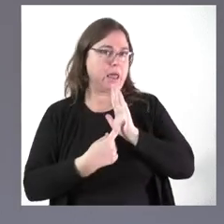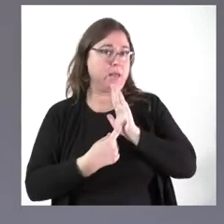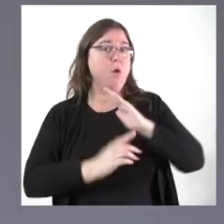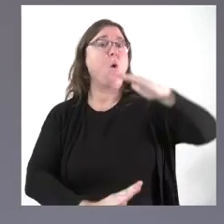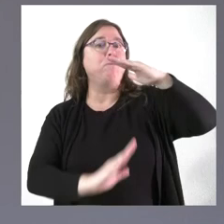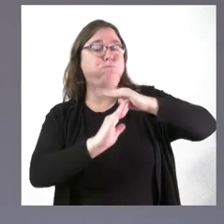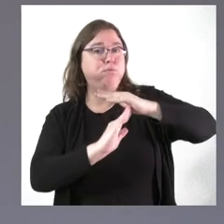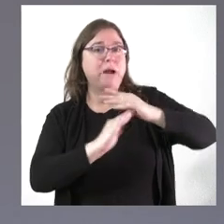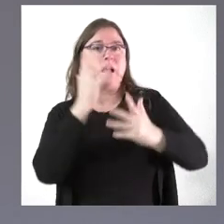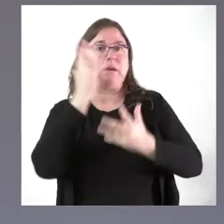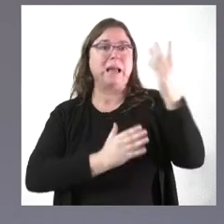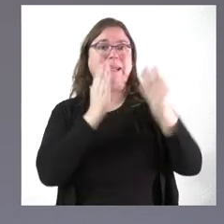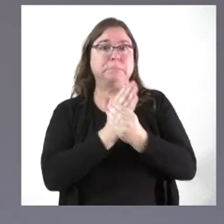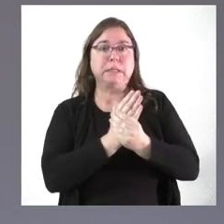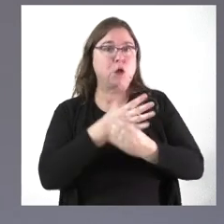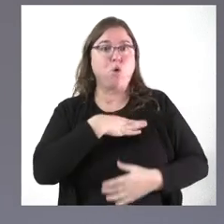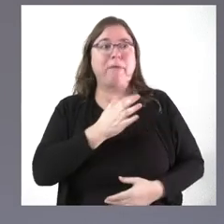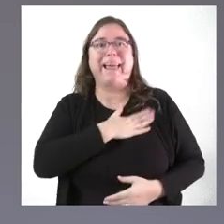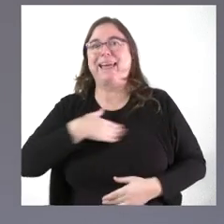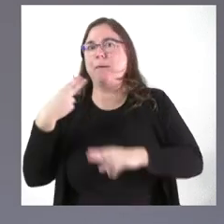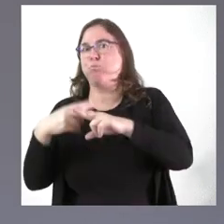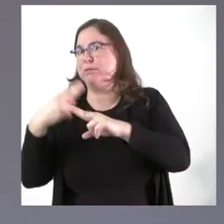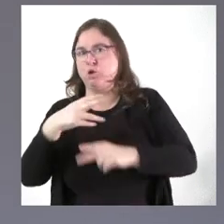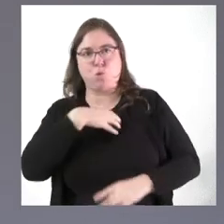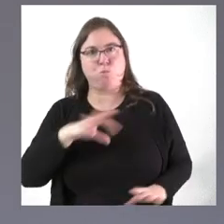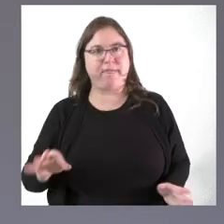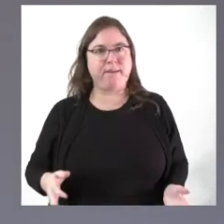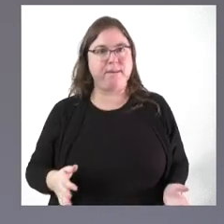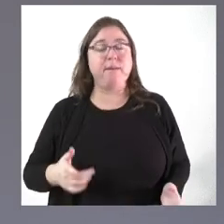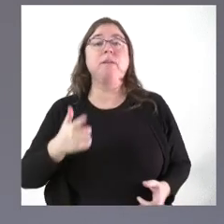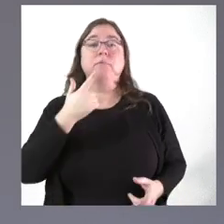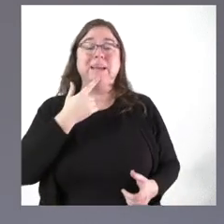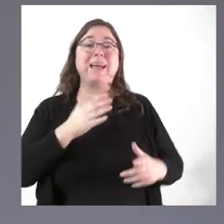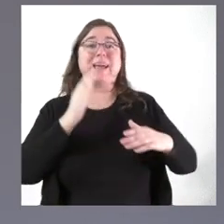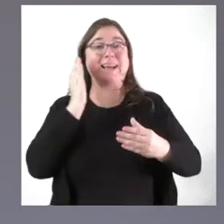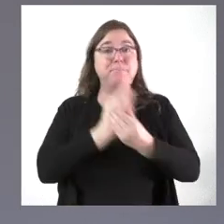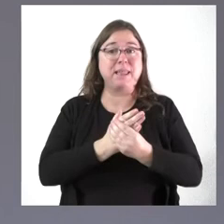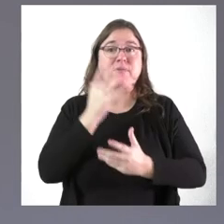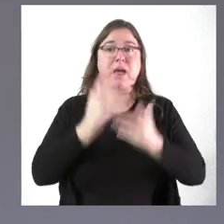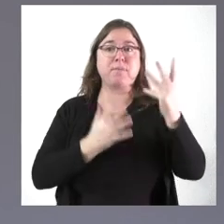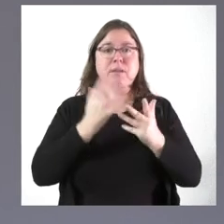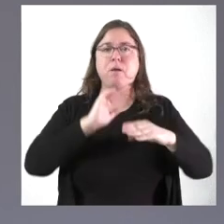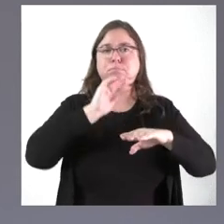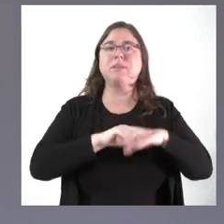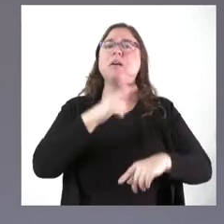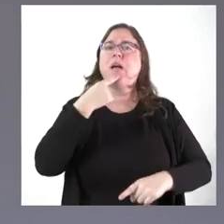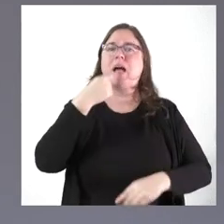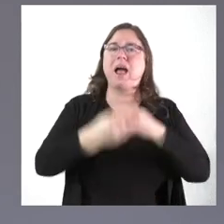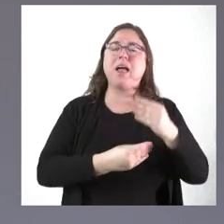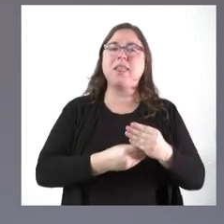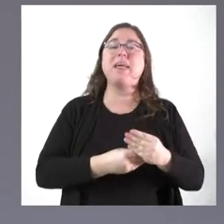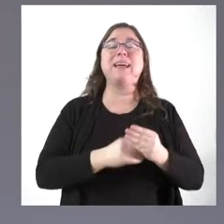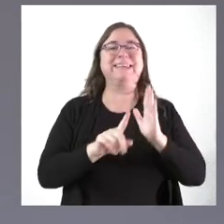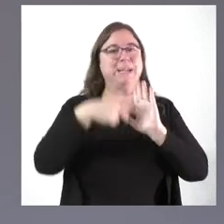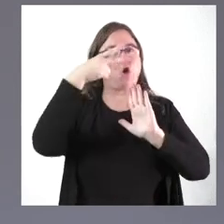especies administrativos por voluntades políticas En consecuencia los expedientes administrativos se tramitan conforme a la establece las normas sectores